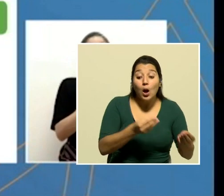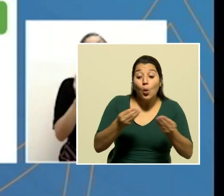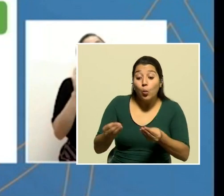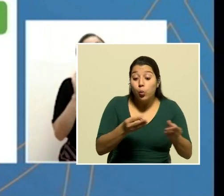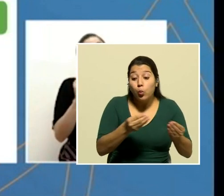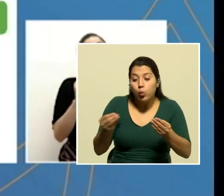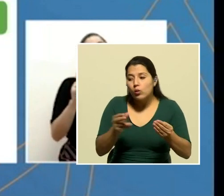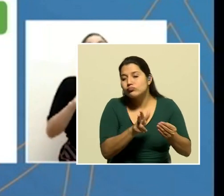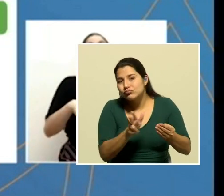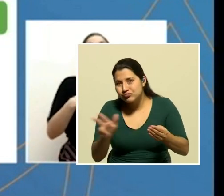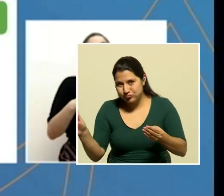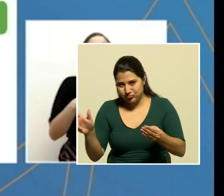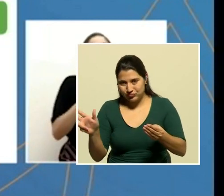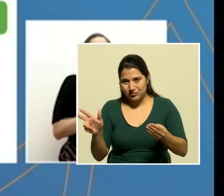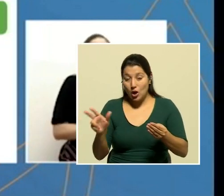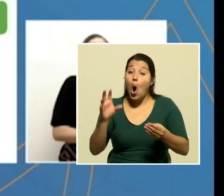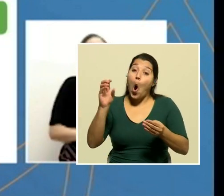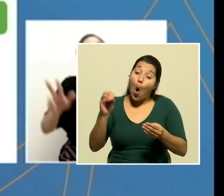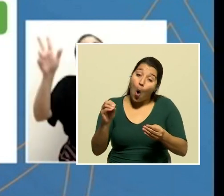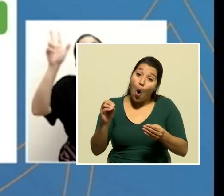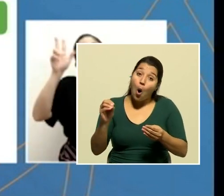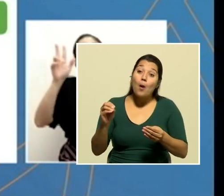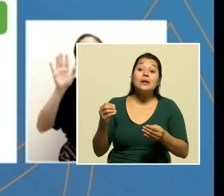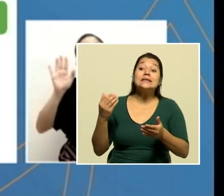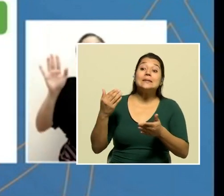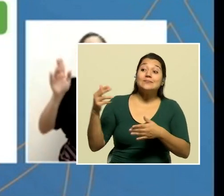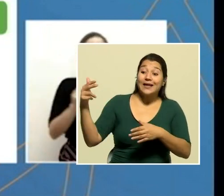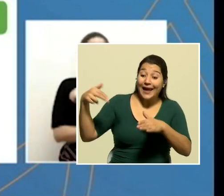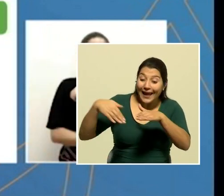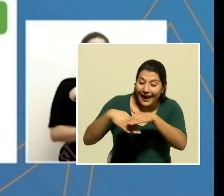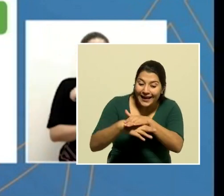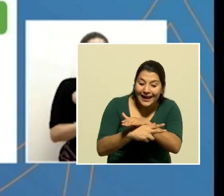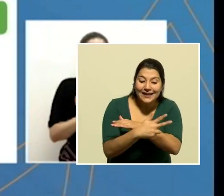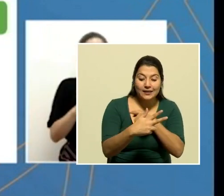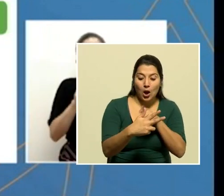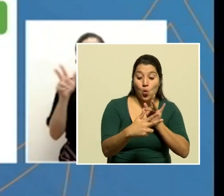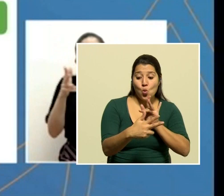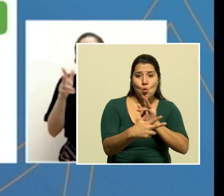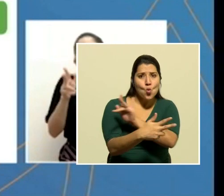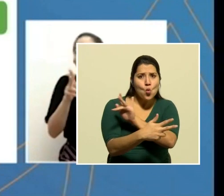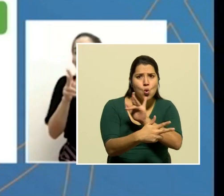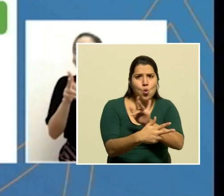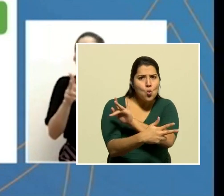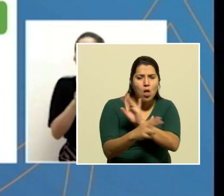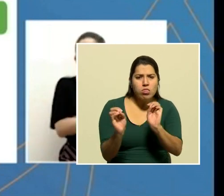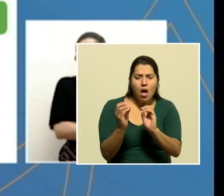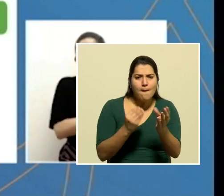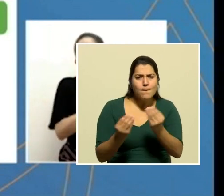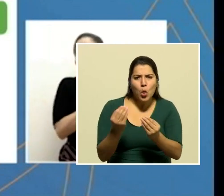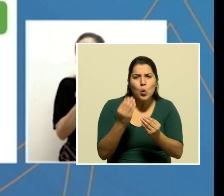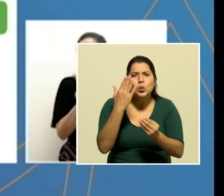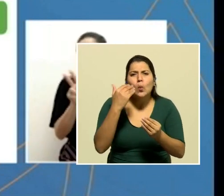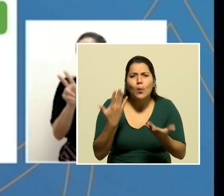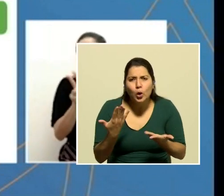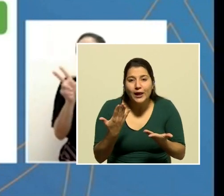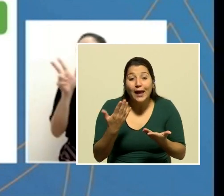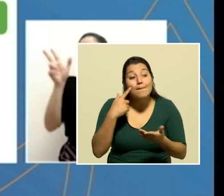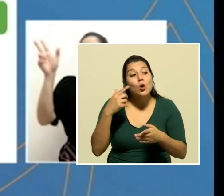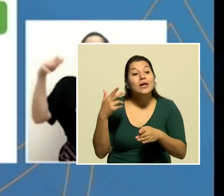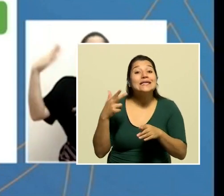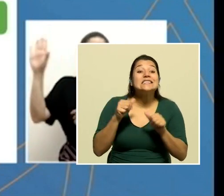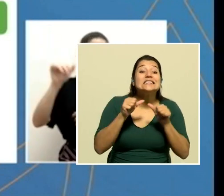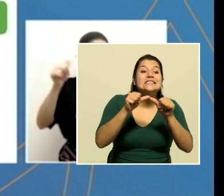van a regresar a su destino de origen. En ese caso, si llega sin